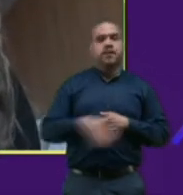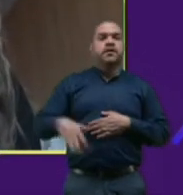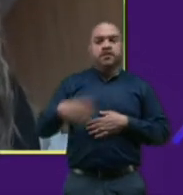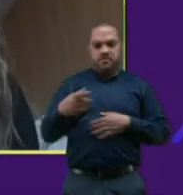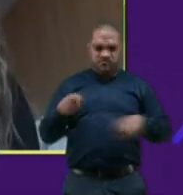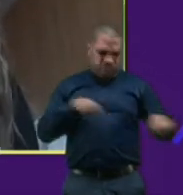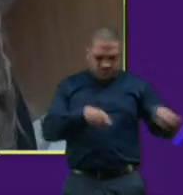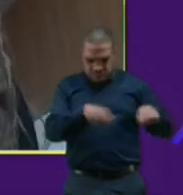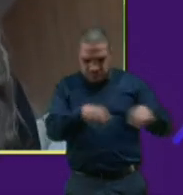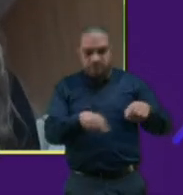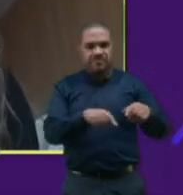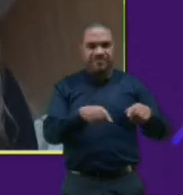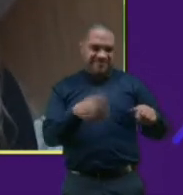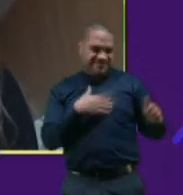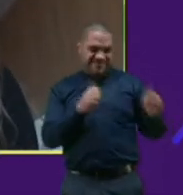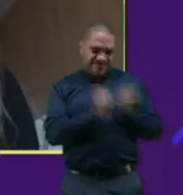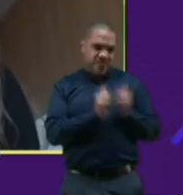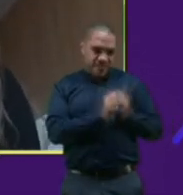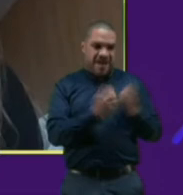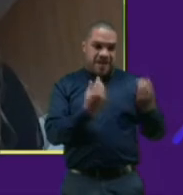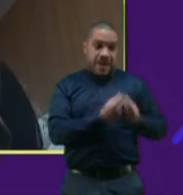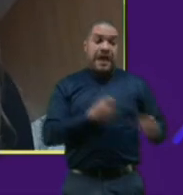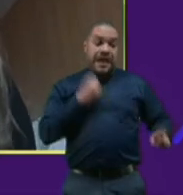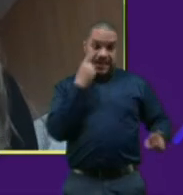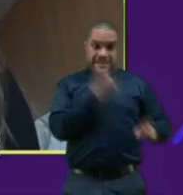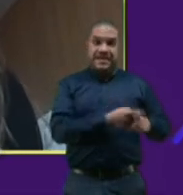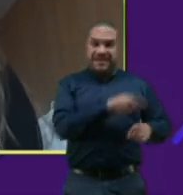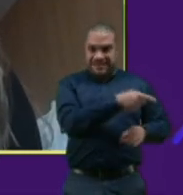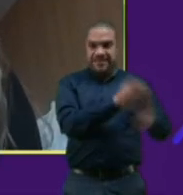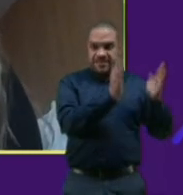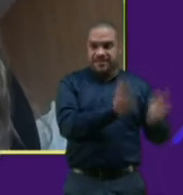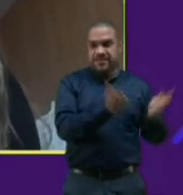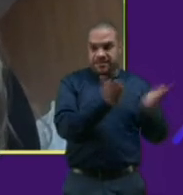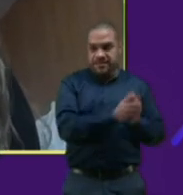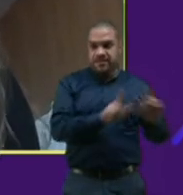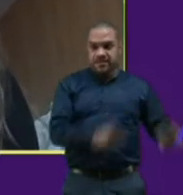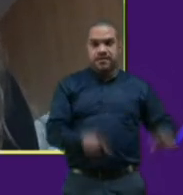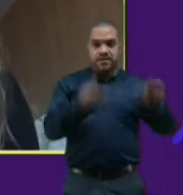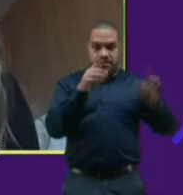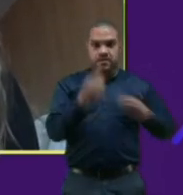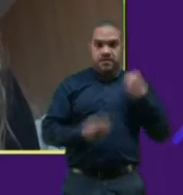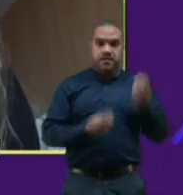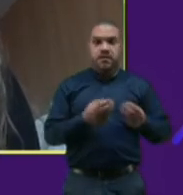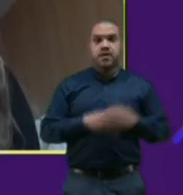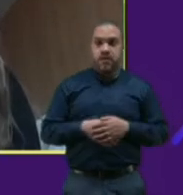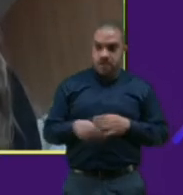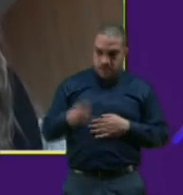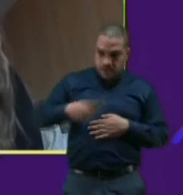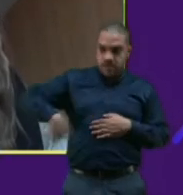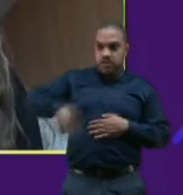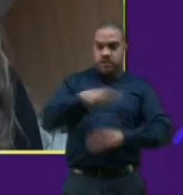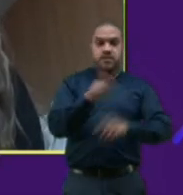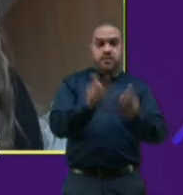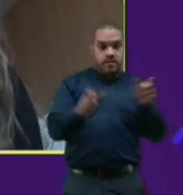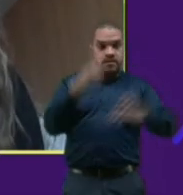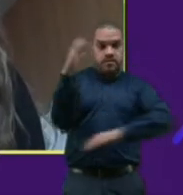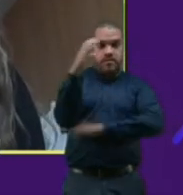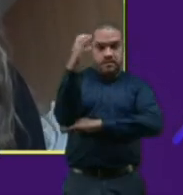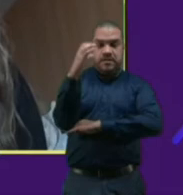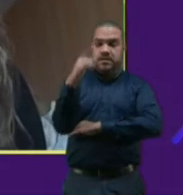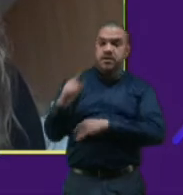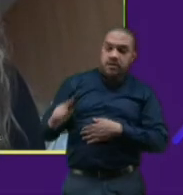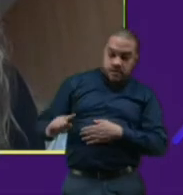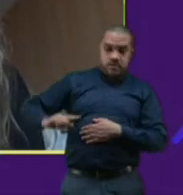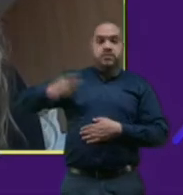que también es exalumno. Y bueno, nos fue muy bien, ganamos y fuimos los primeros colombianos en ganar esta